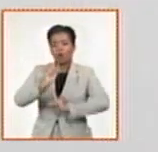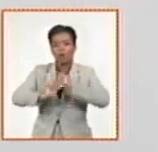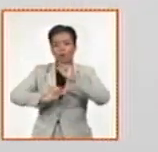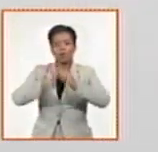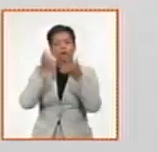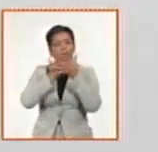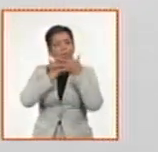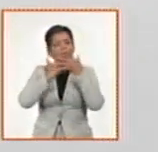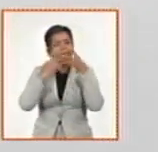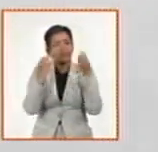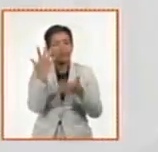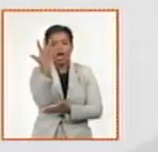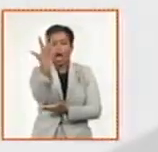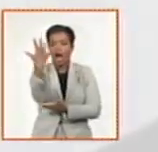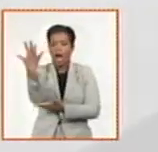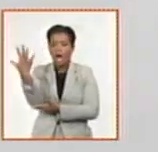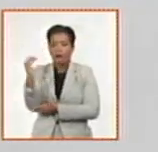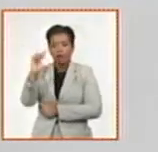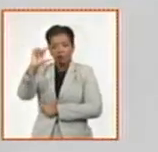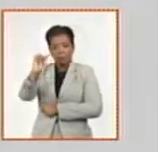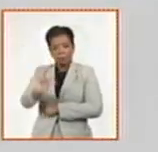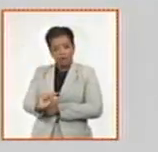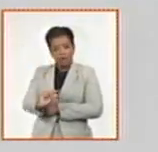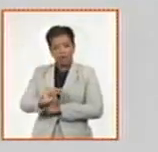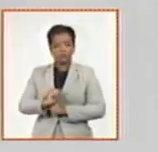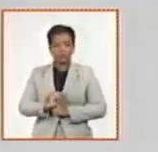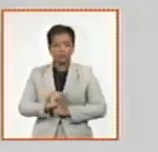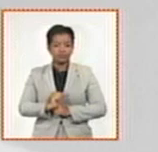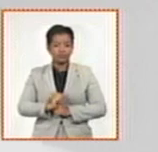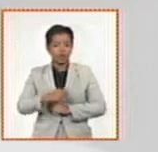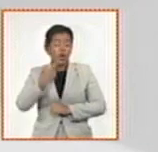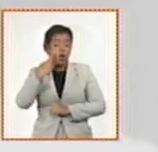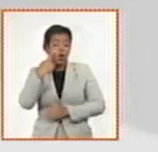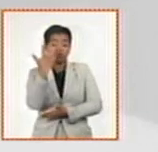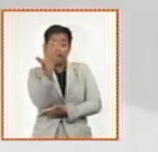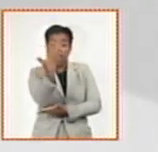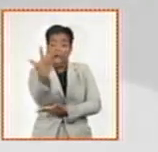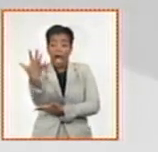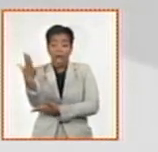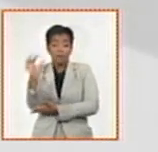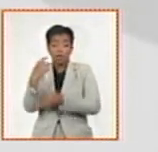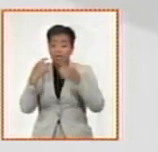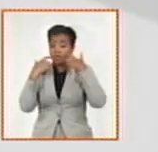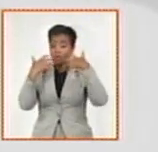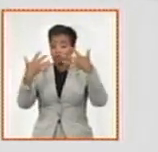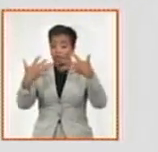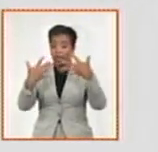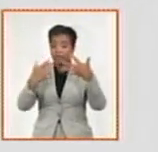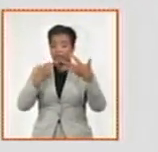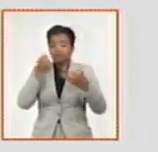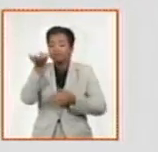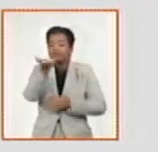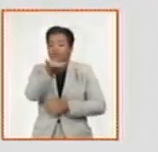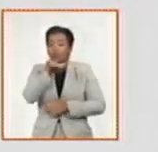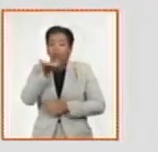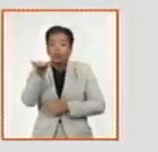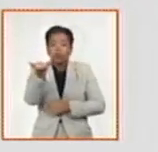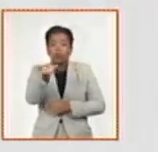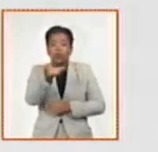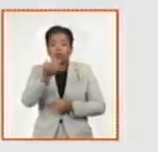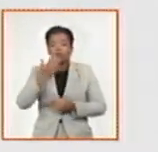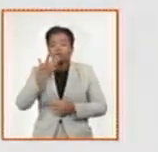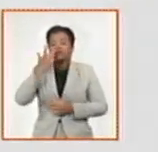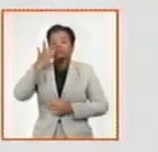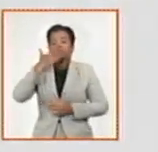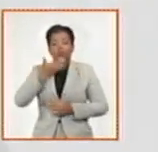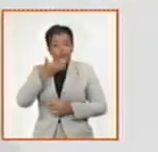también disminuyendo la tasa de bosques, que como conocemos los árboles son el pulmón del planeta. Y entonces la necesidad de proteger